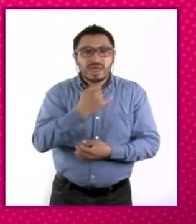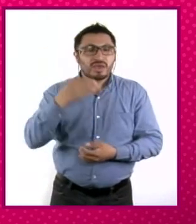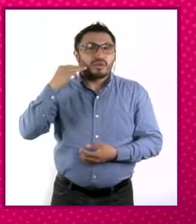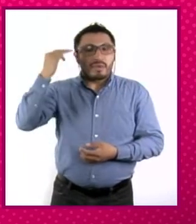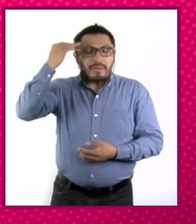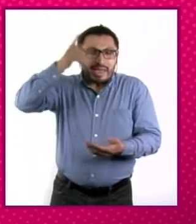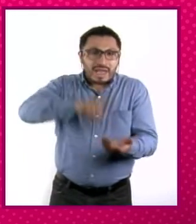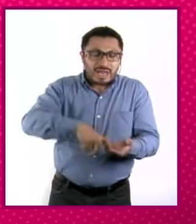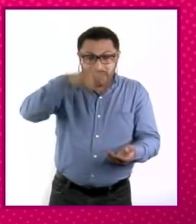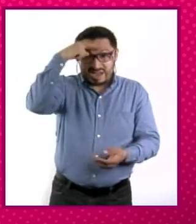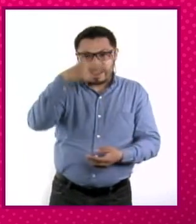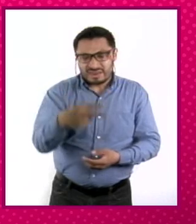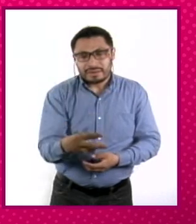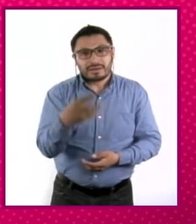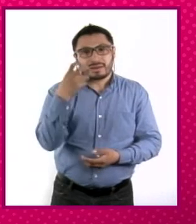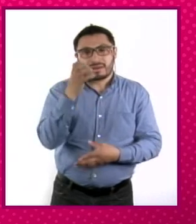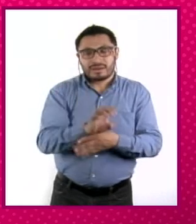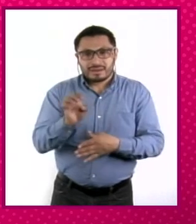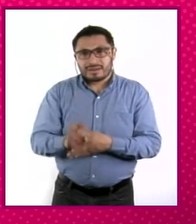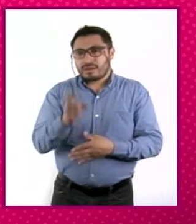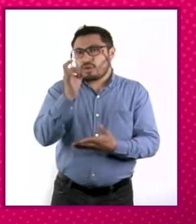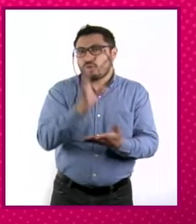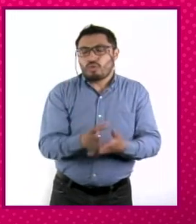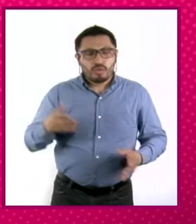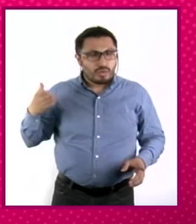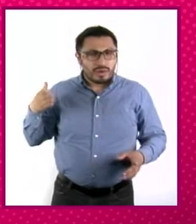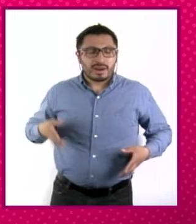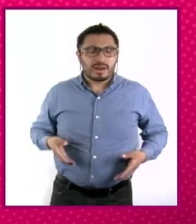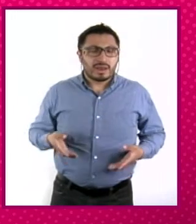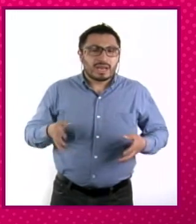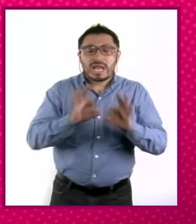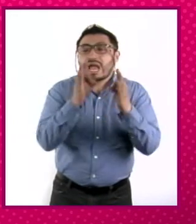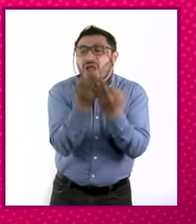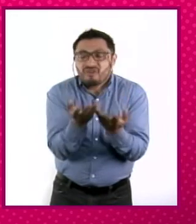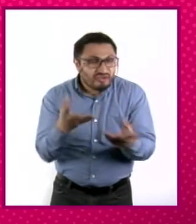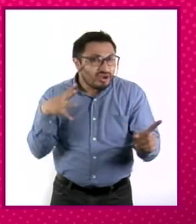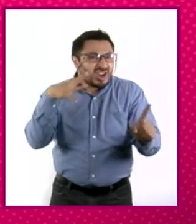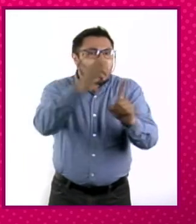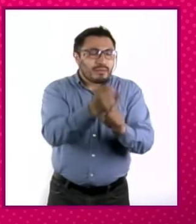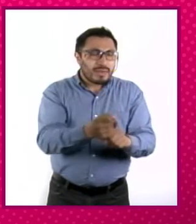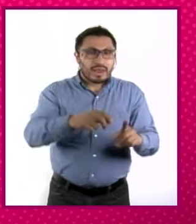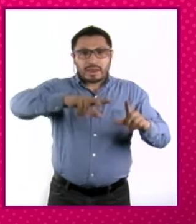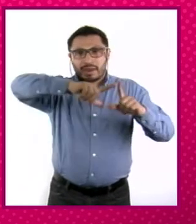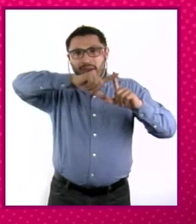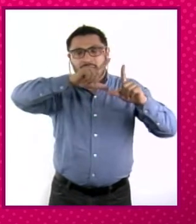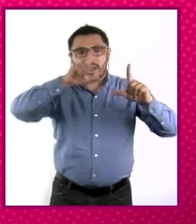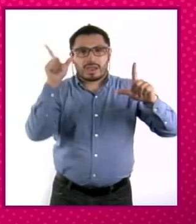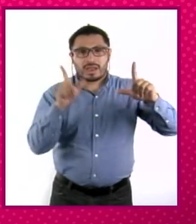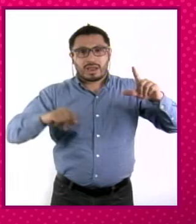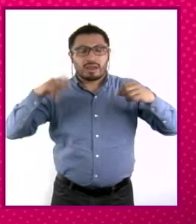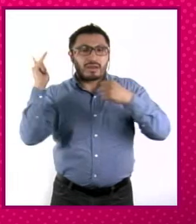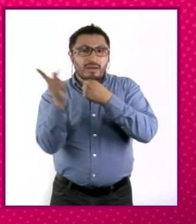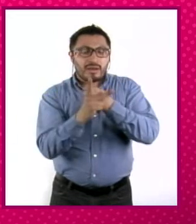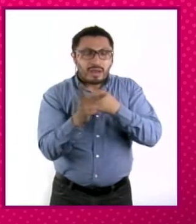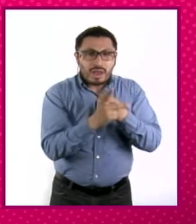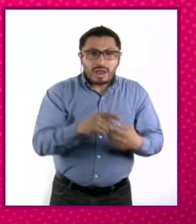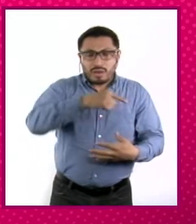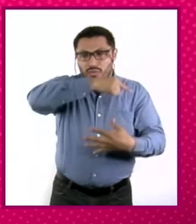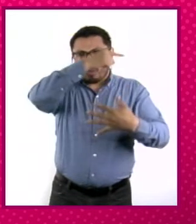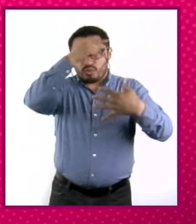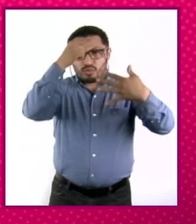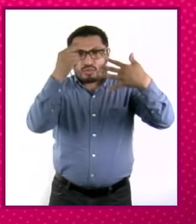mexicanos, muy difícil para los indígenas, y se defendieron. No vale la pena estudiar solo qué hicieron los gobiernos, también hay